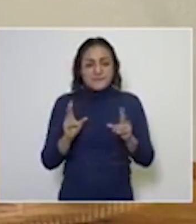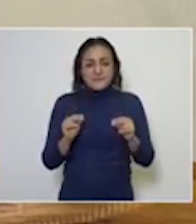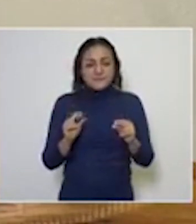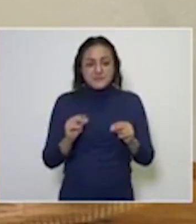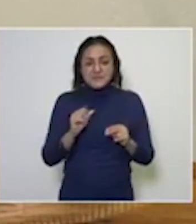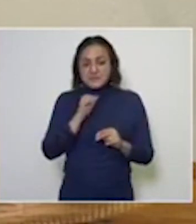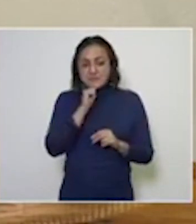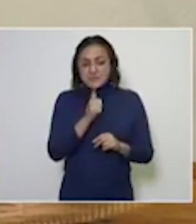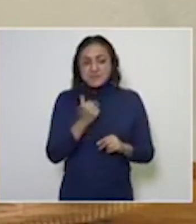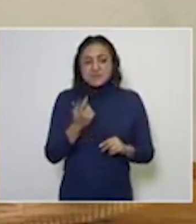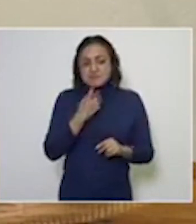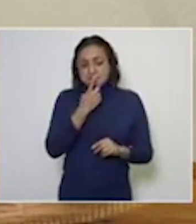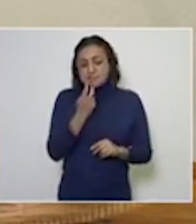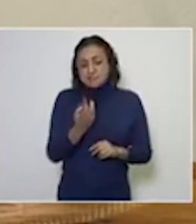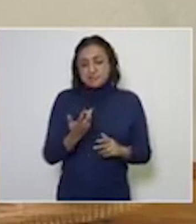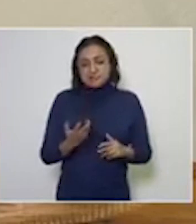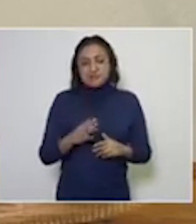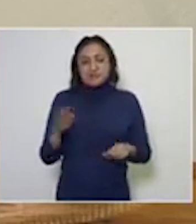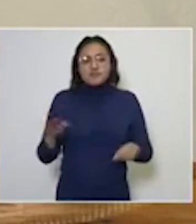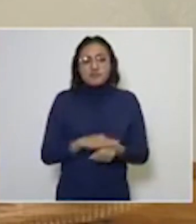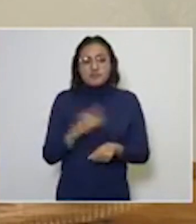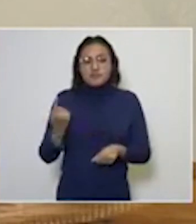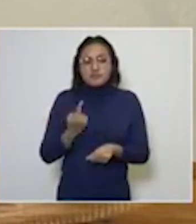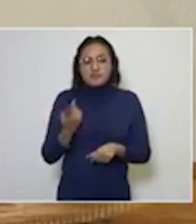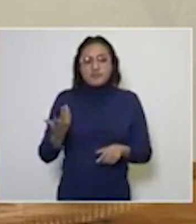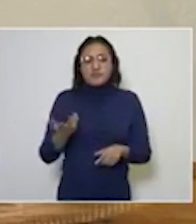hacer alusión de ella porque es